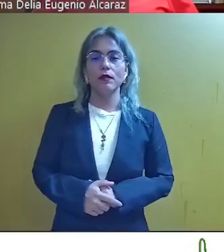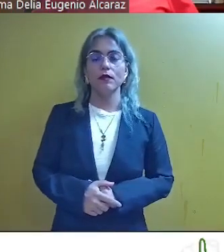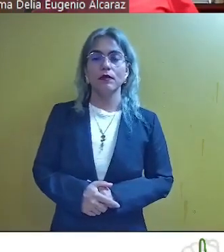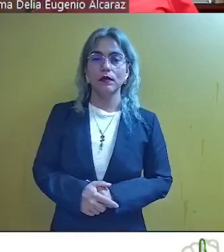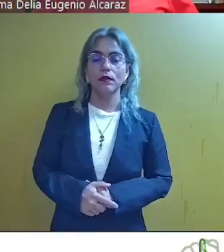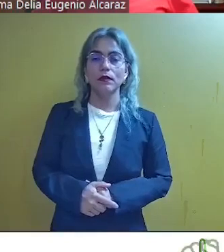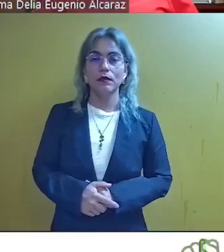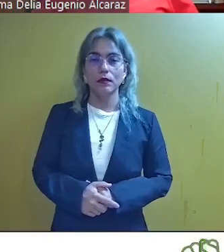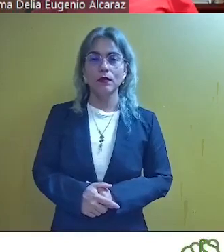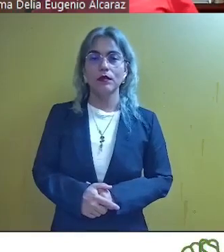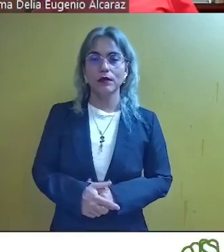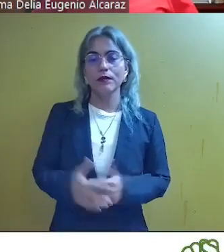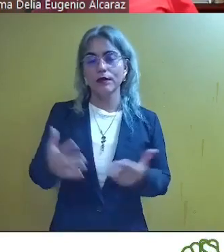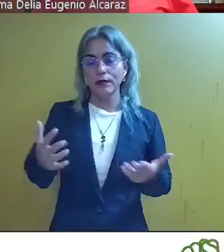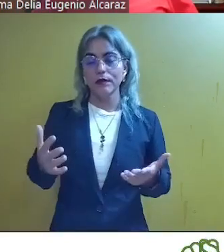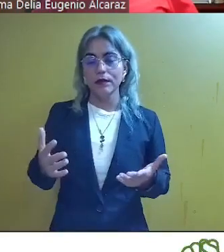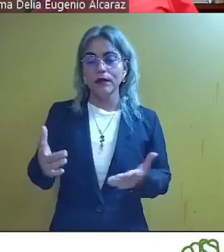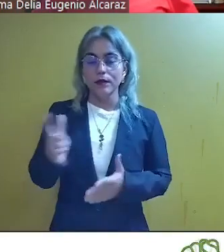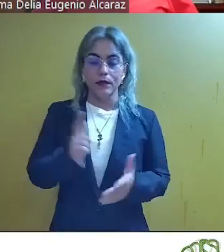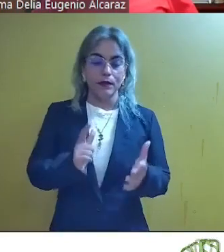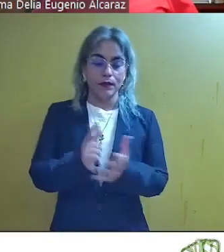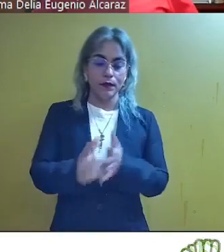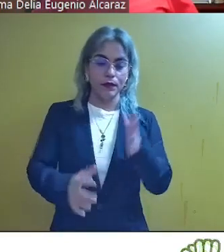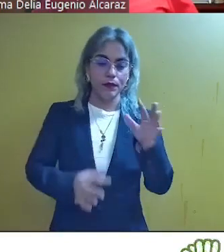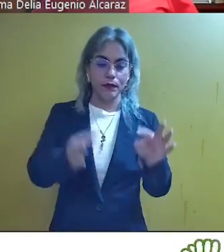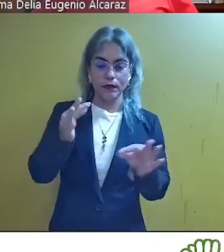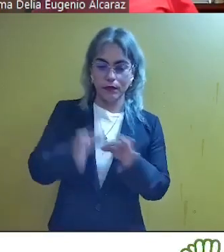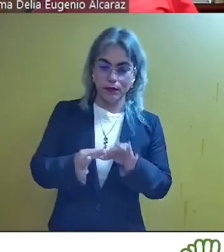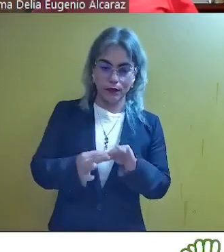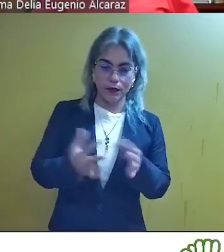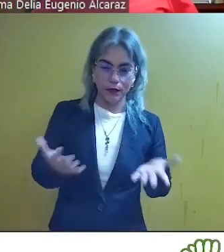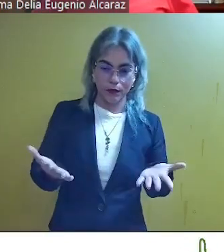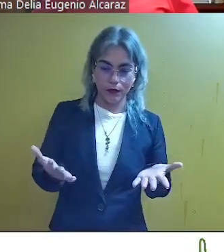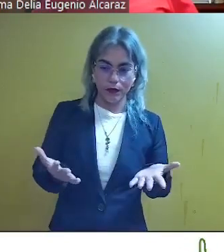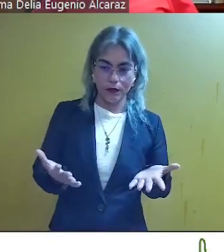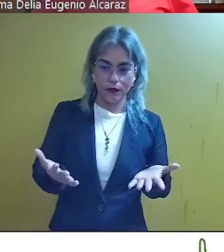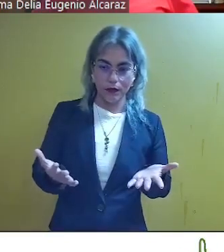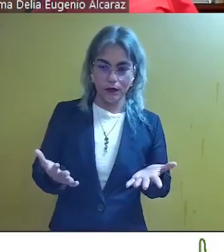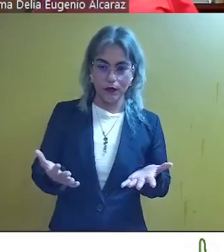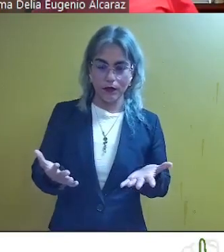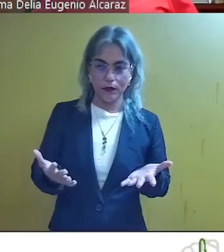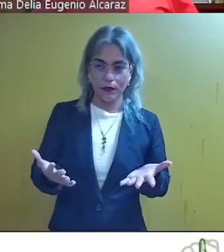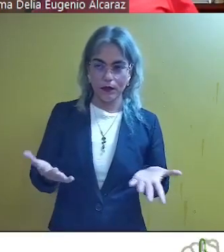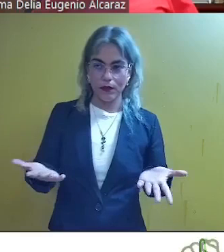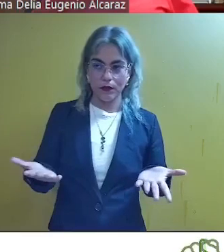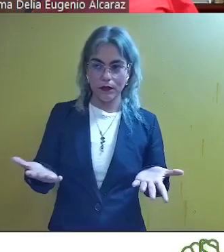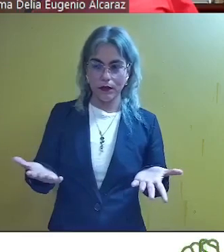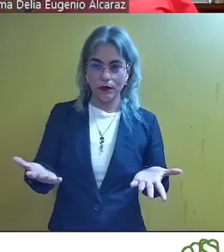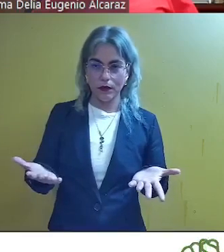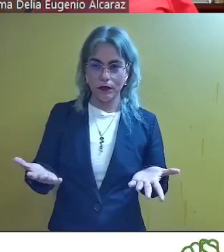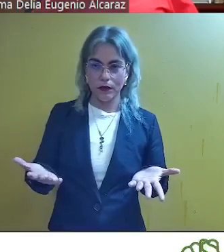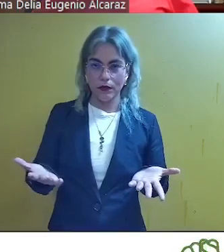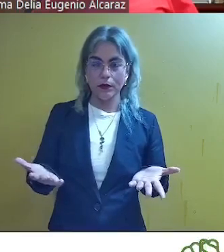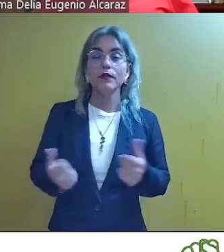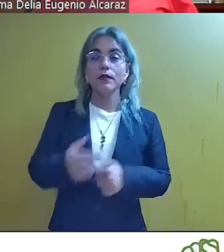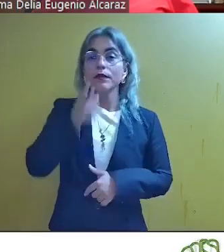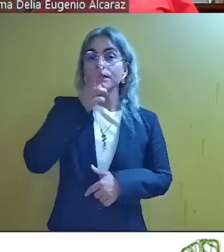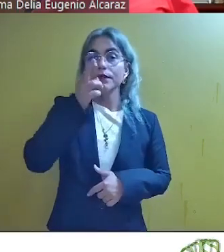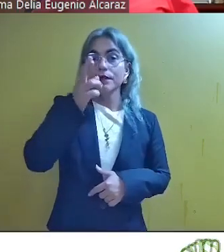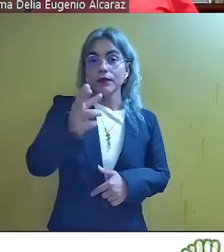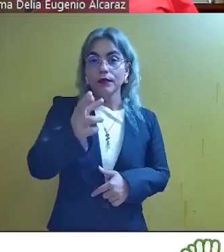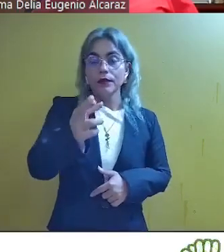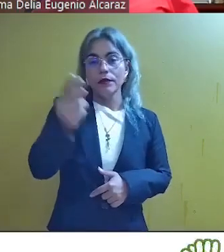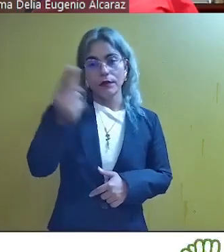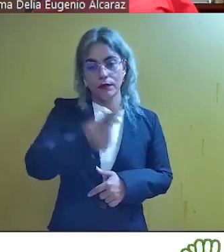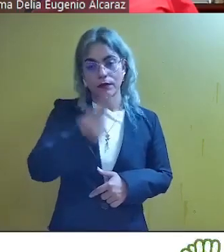la variante en este caso de que no deja firme nada, revoca y nos pide una resolución con